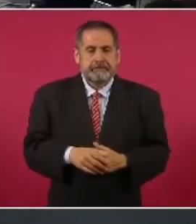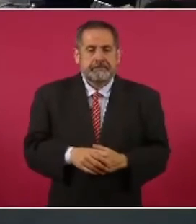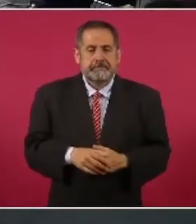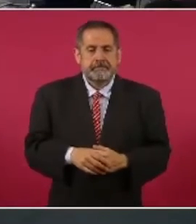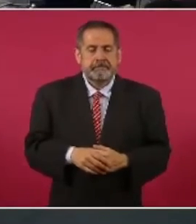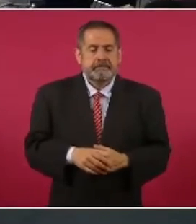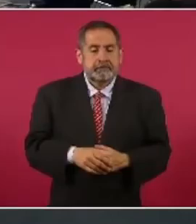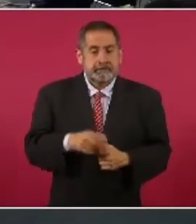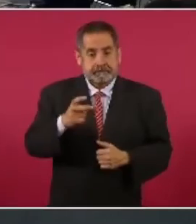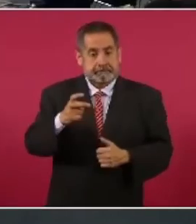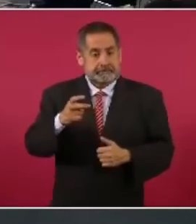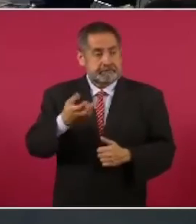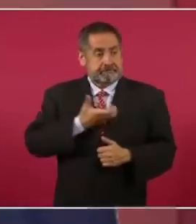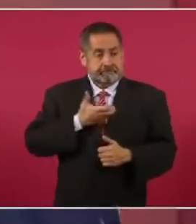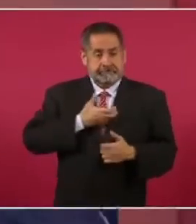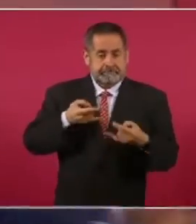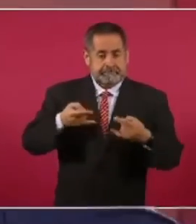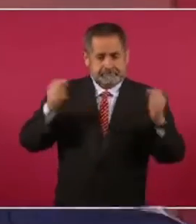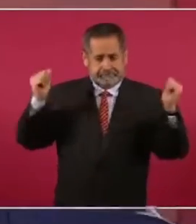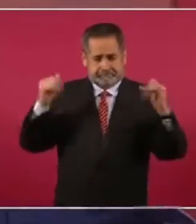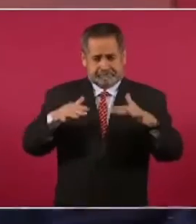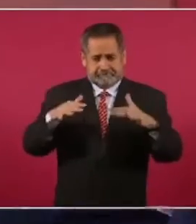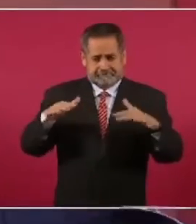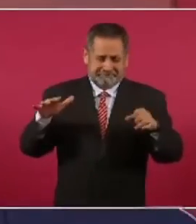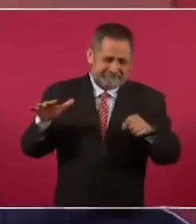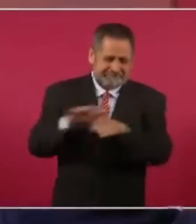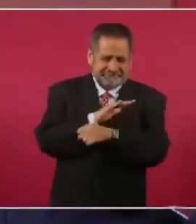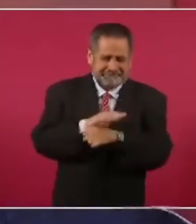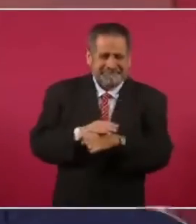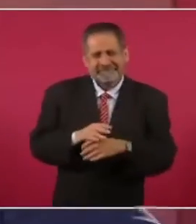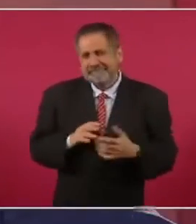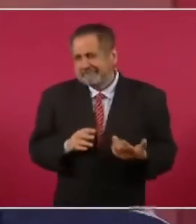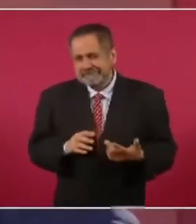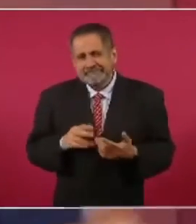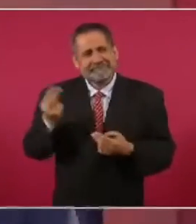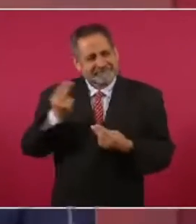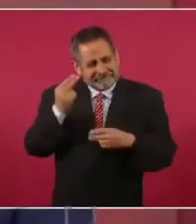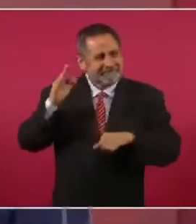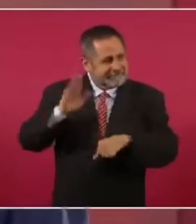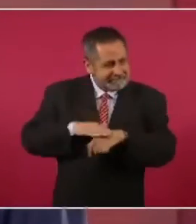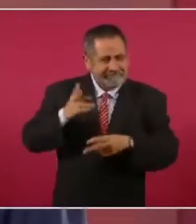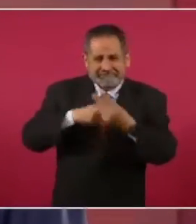se llenó el Zócalo, pero no como queríamos, porque era una cosa mayor.